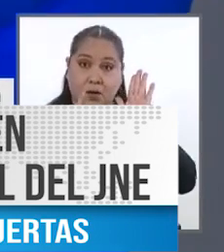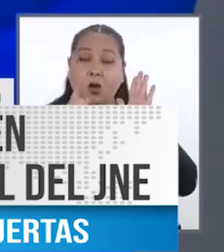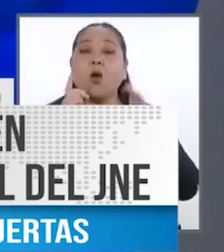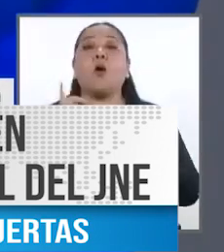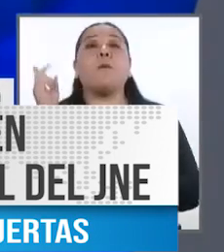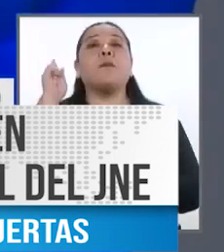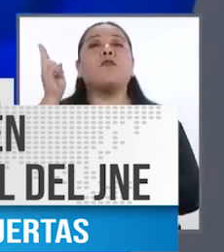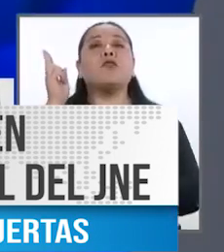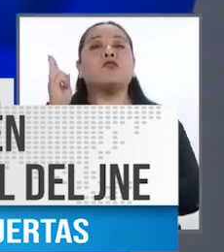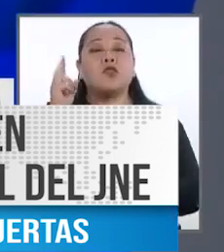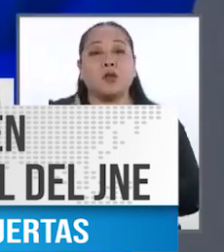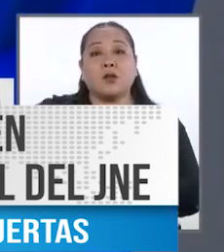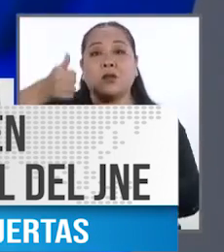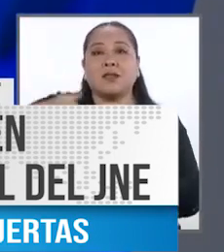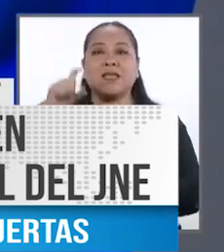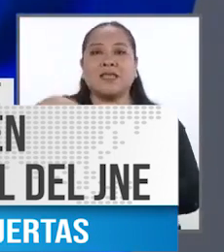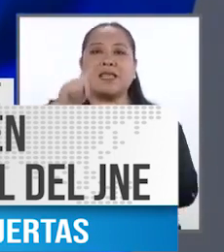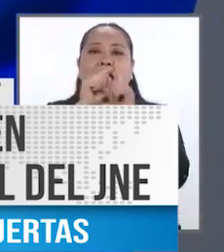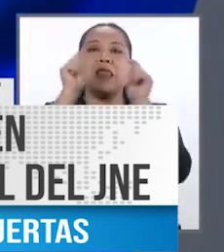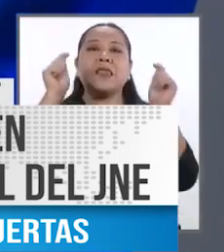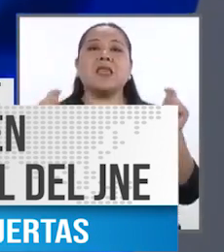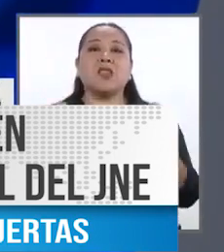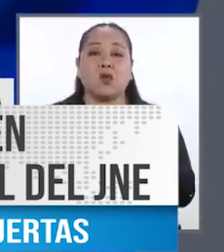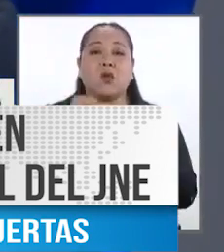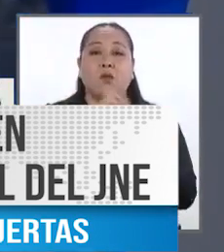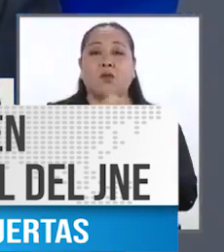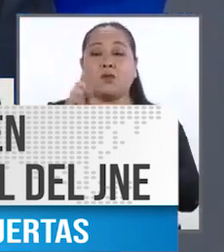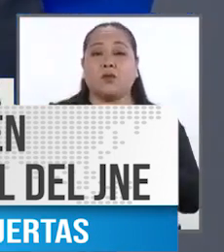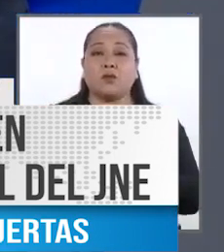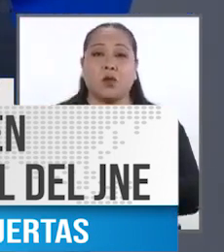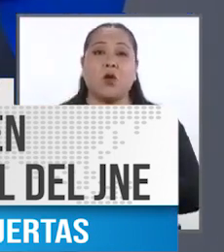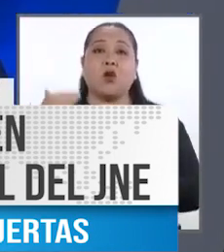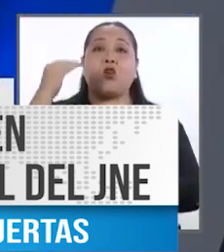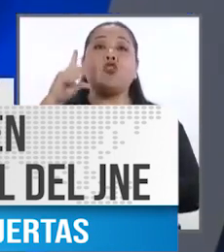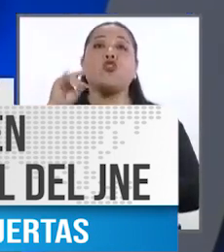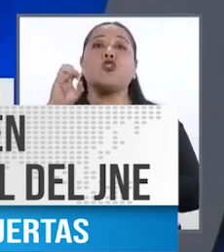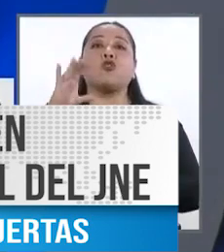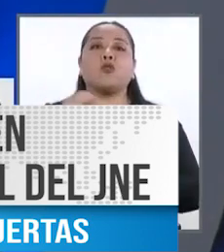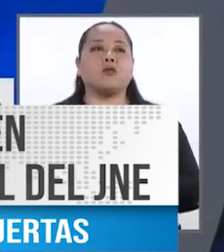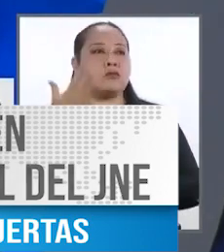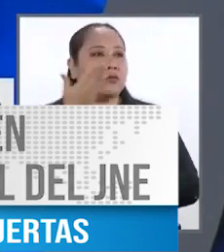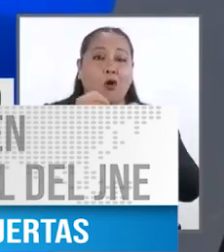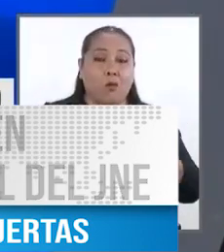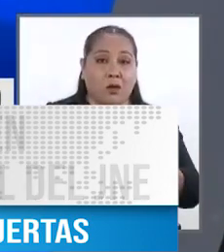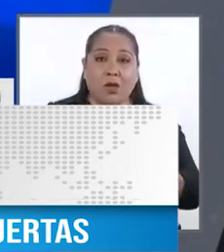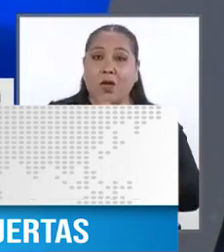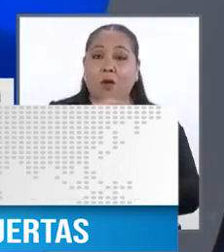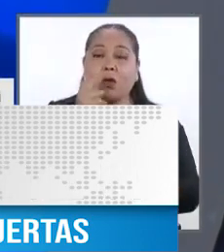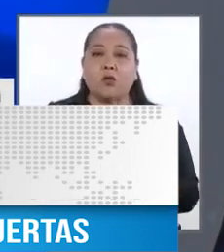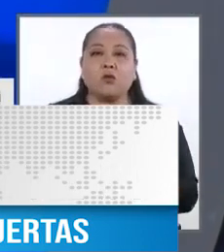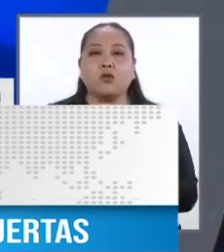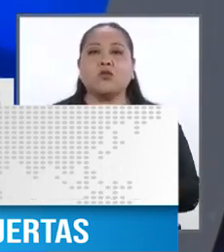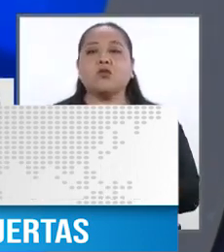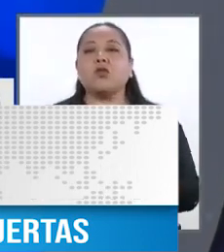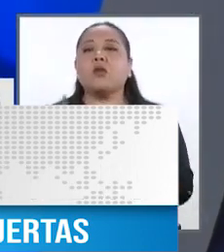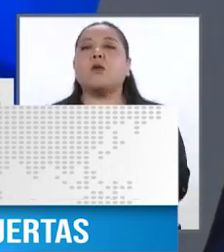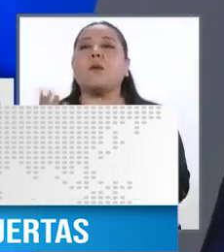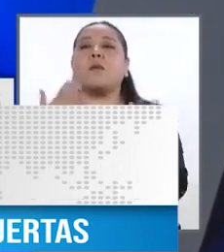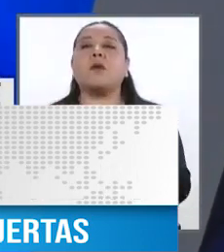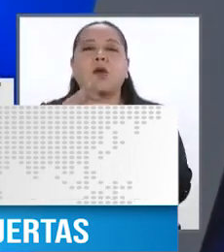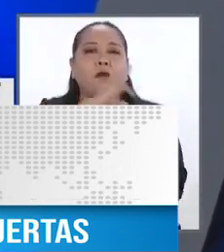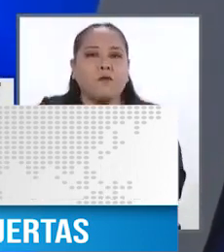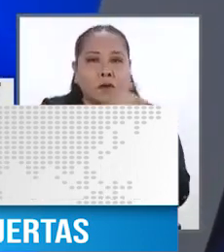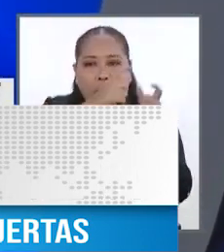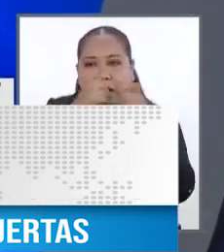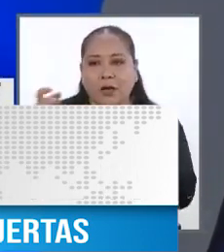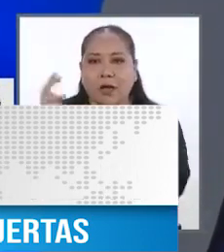profesor de una universidad sin tener el grado de doctorado necesario para la pedagogía. Invoco a la Fiscalía de la